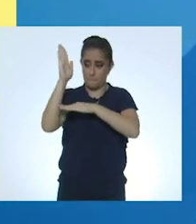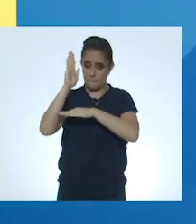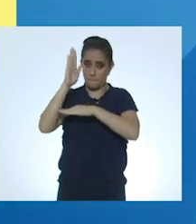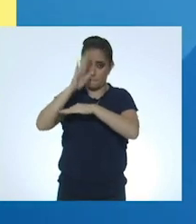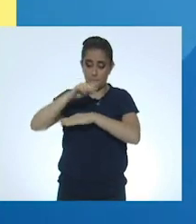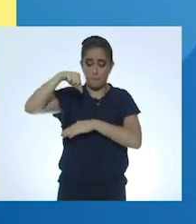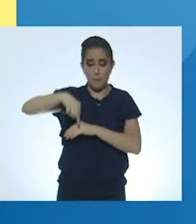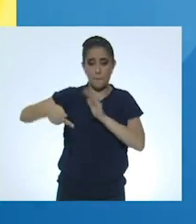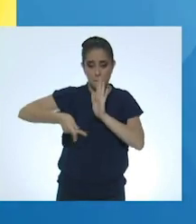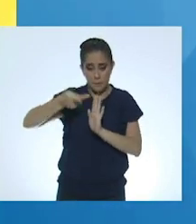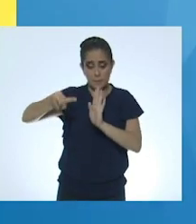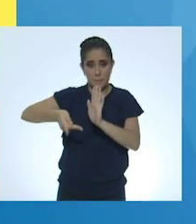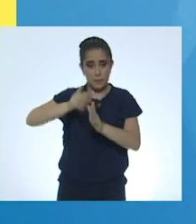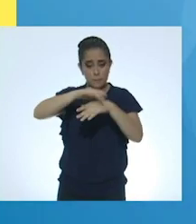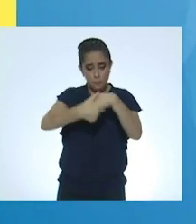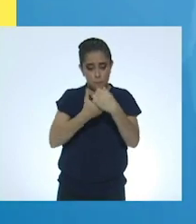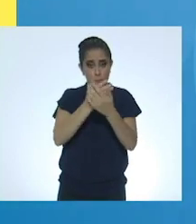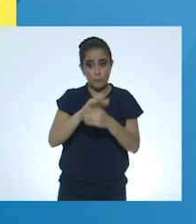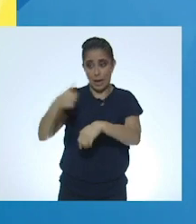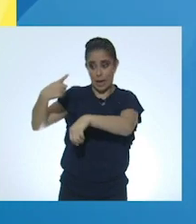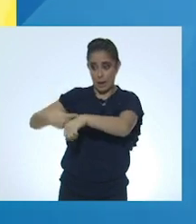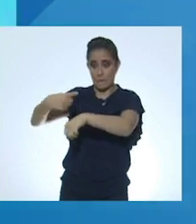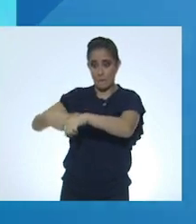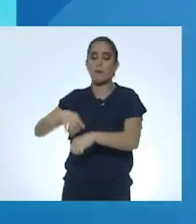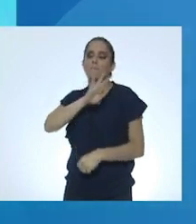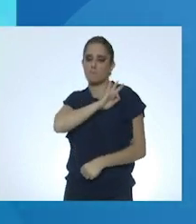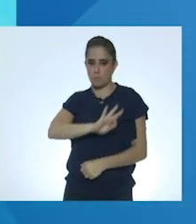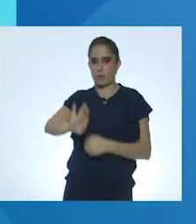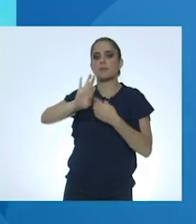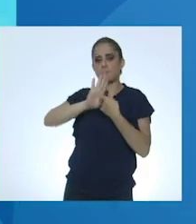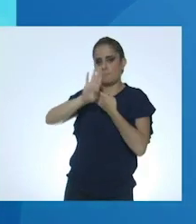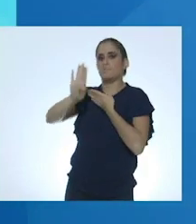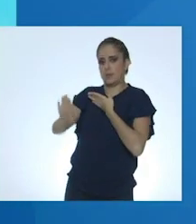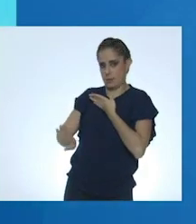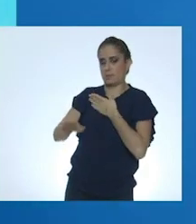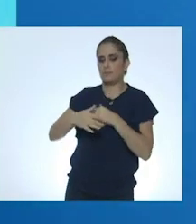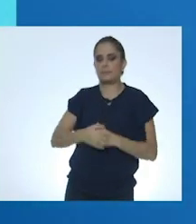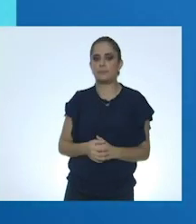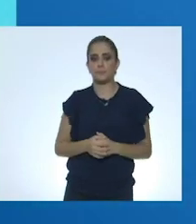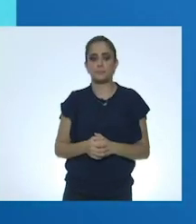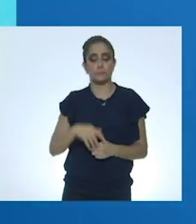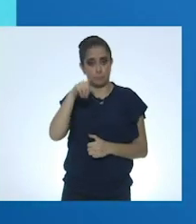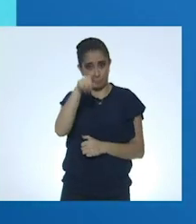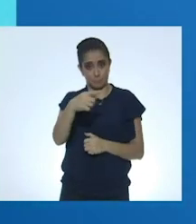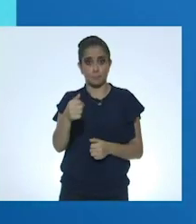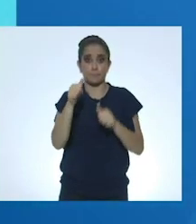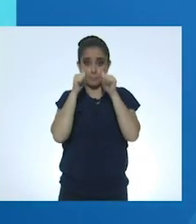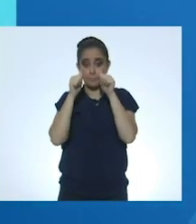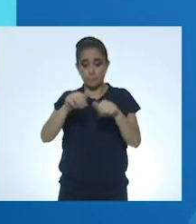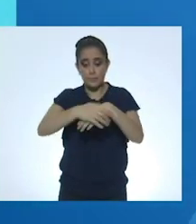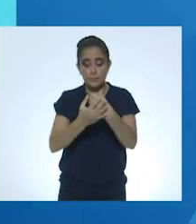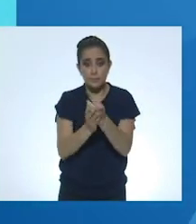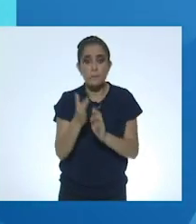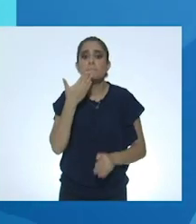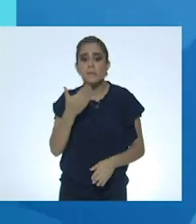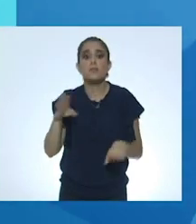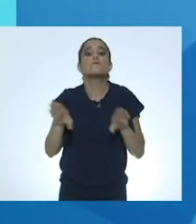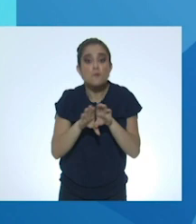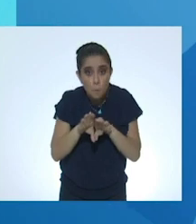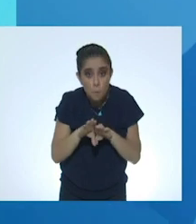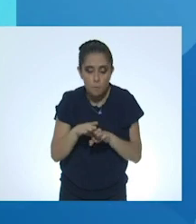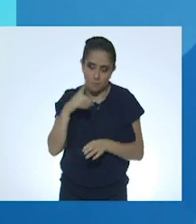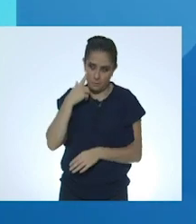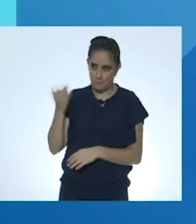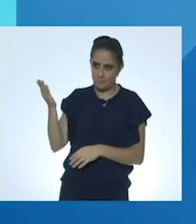es importante para prevenir cualquier enfermedad. Sigue estos pasos para hacerlo correctamente. Moja